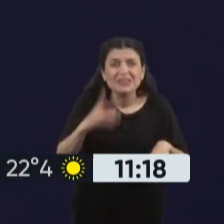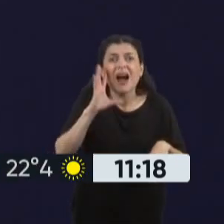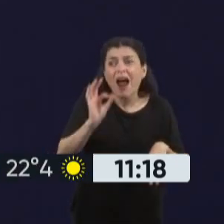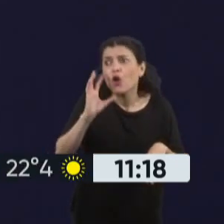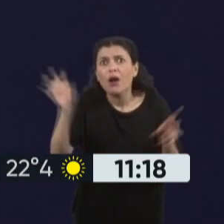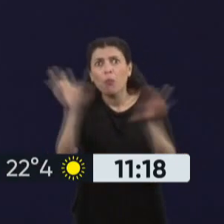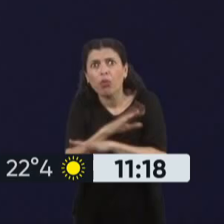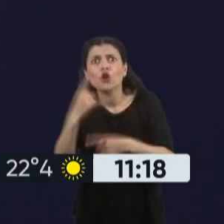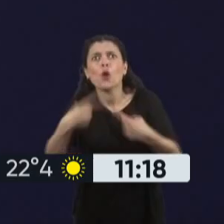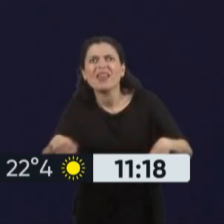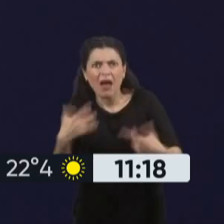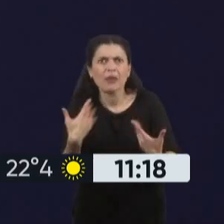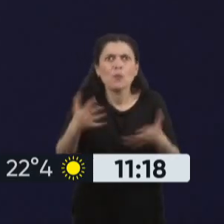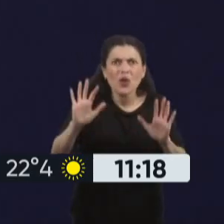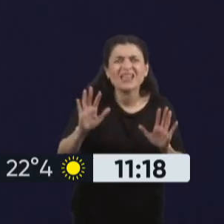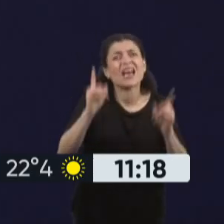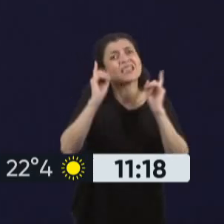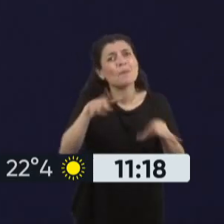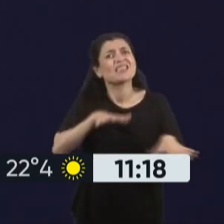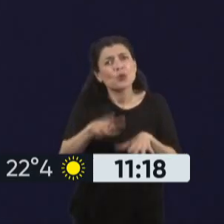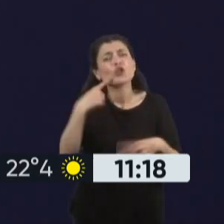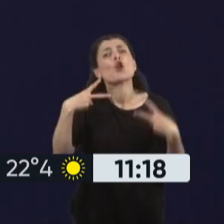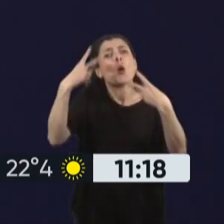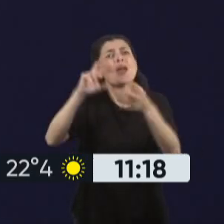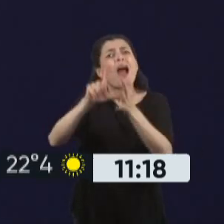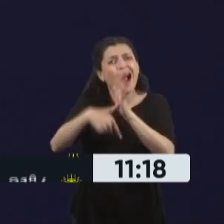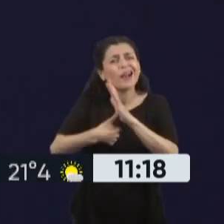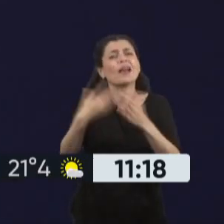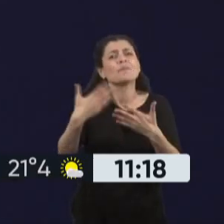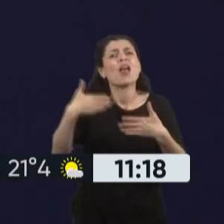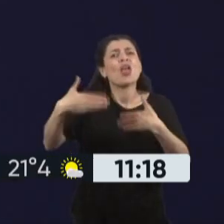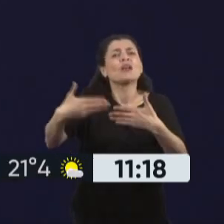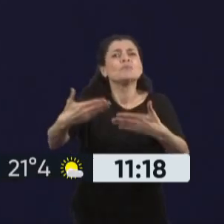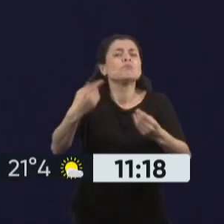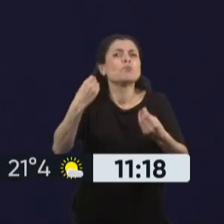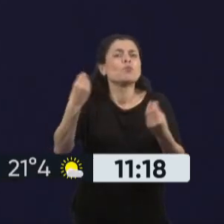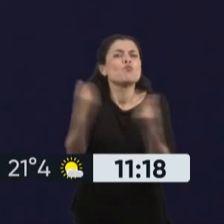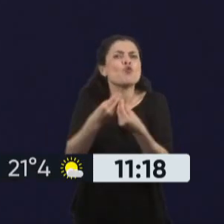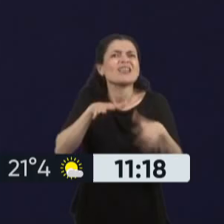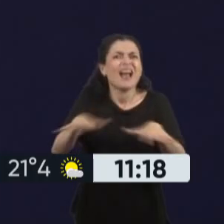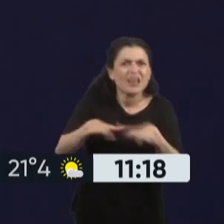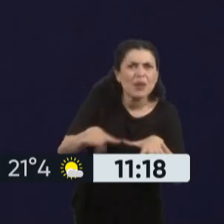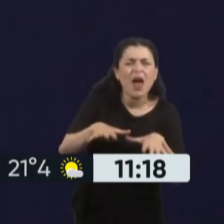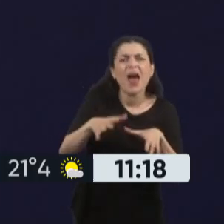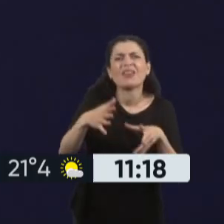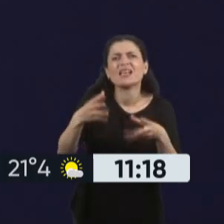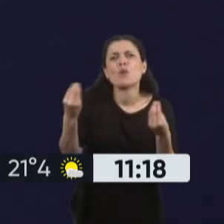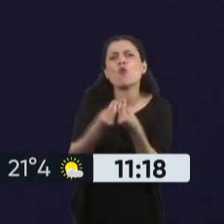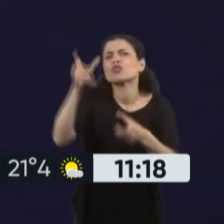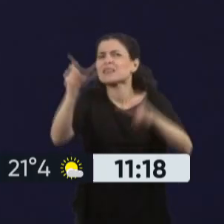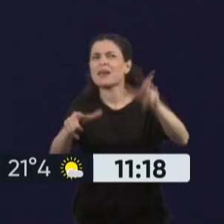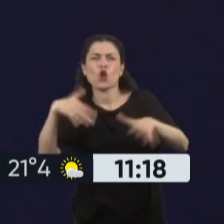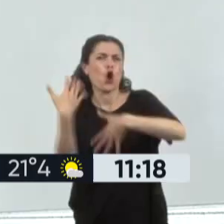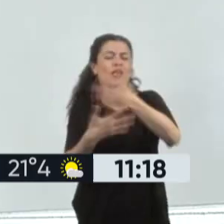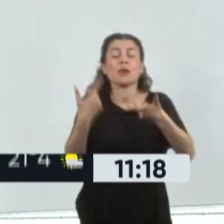estos viajes donde son varias jornadas y en un ámbito tan amplio de gente y en un lugar tan particular. Se lo